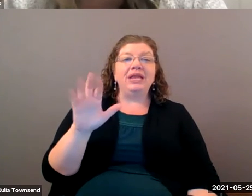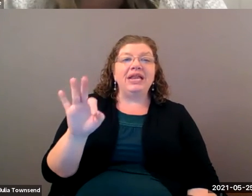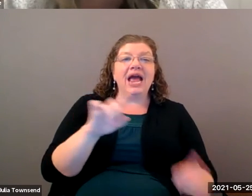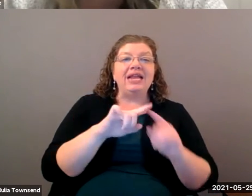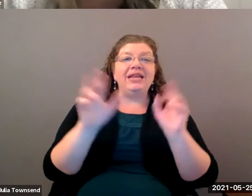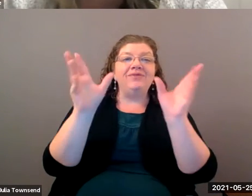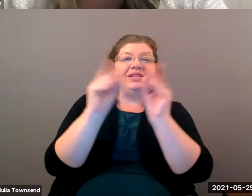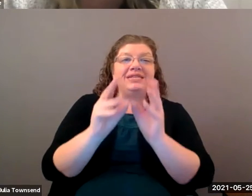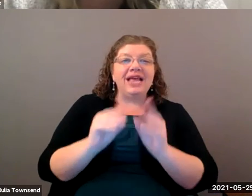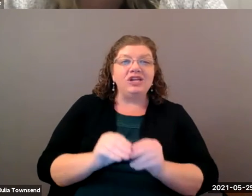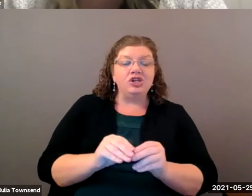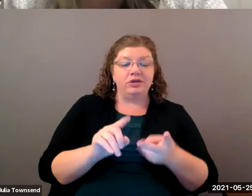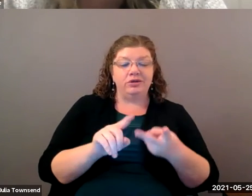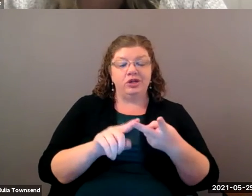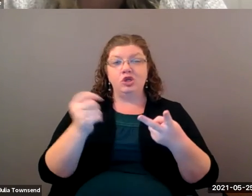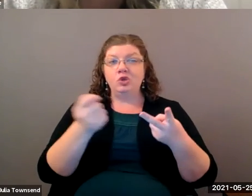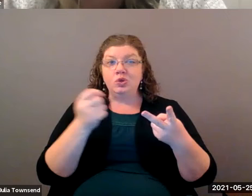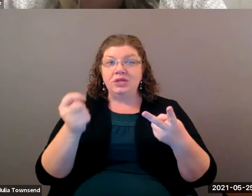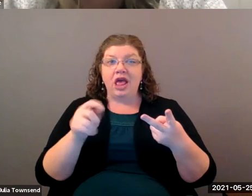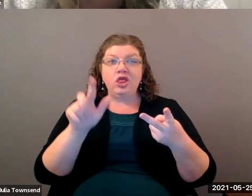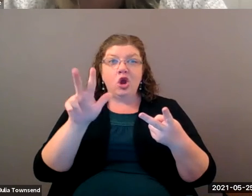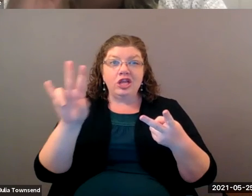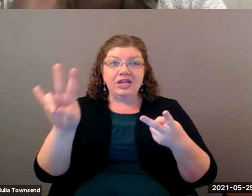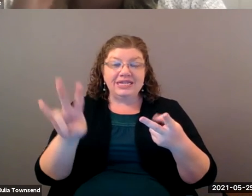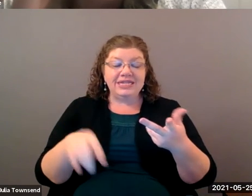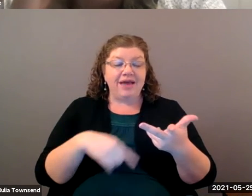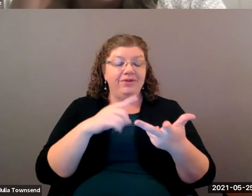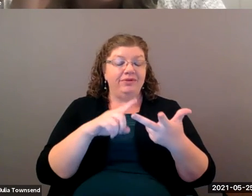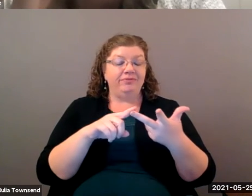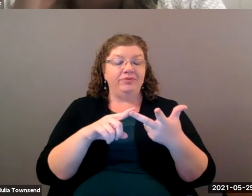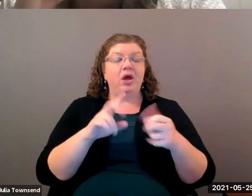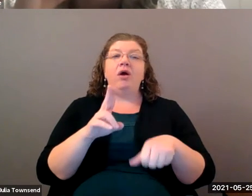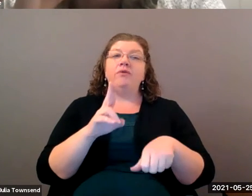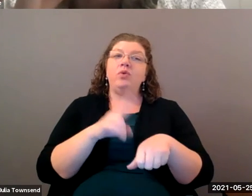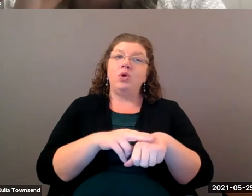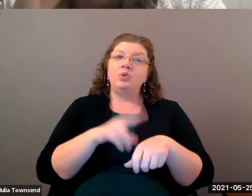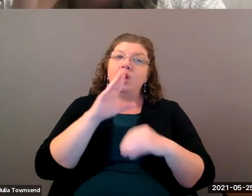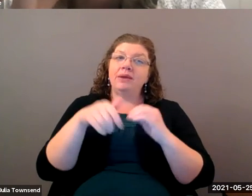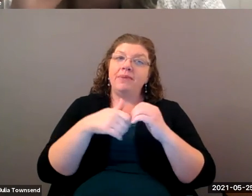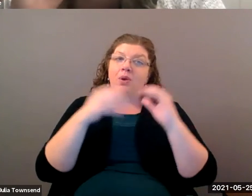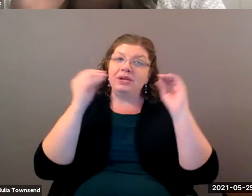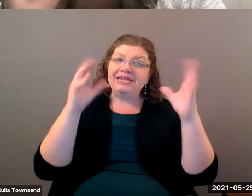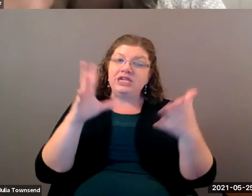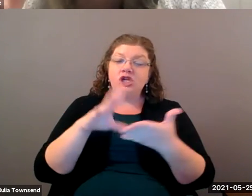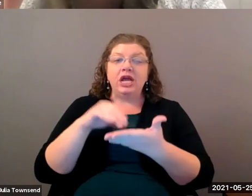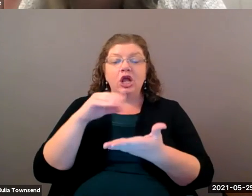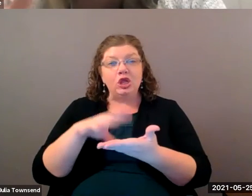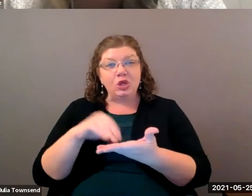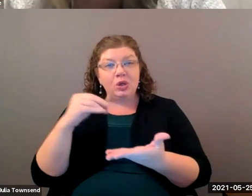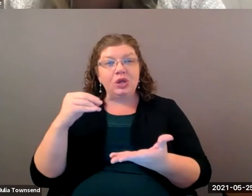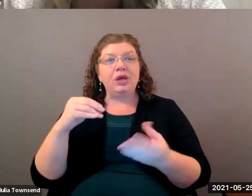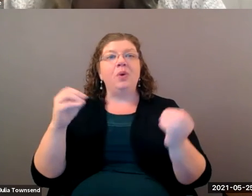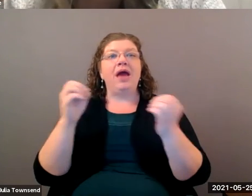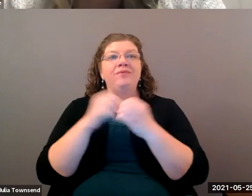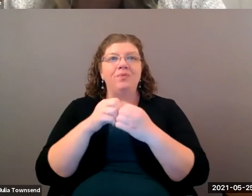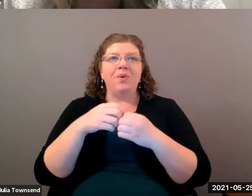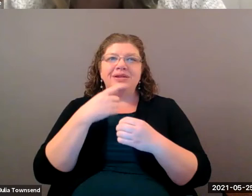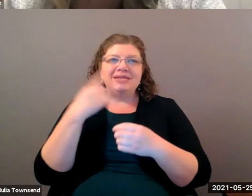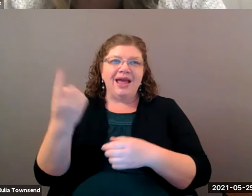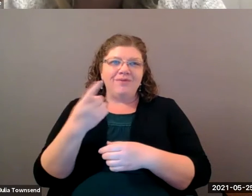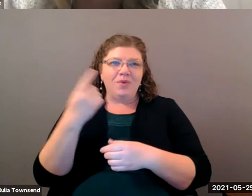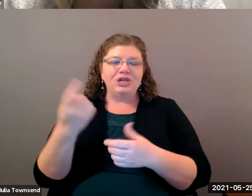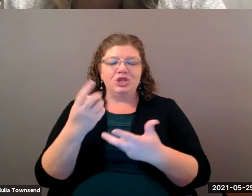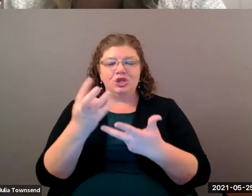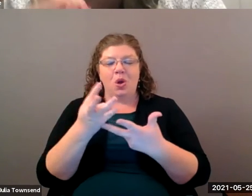hay 29 sesiones distintas. El martes hay 37. Y claro que cuando hablamos sobre el aprendizaje y enseñanza,